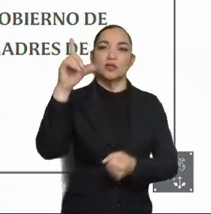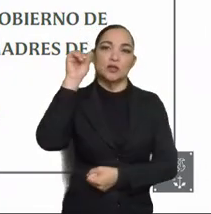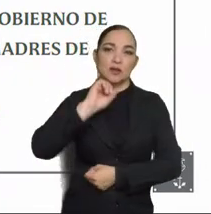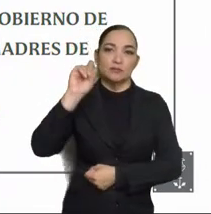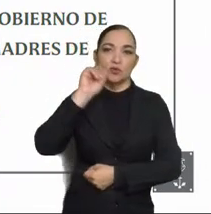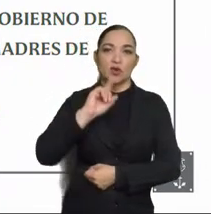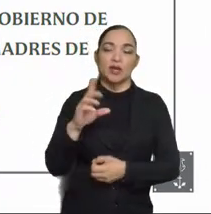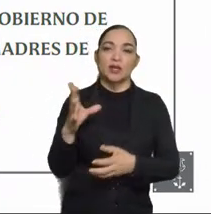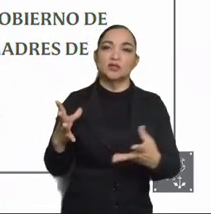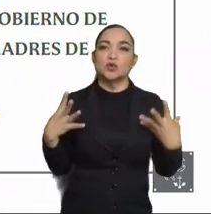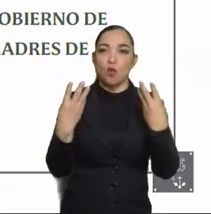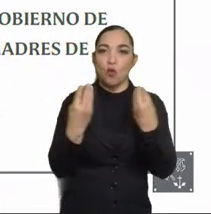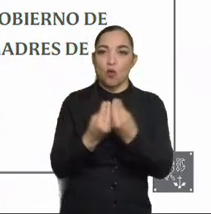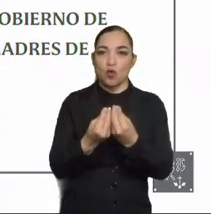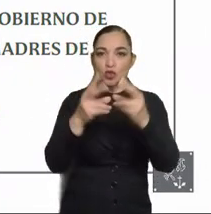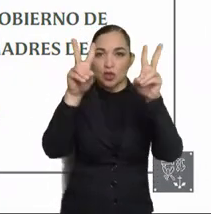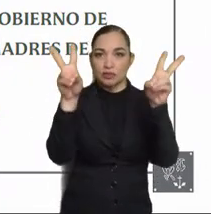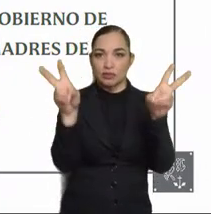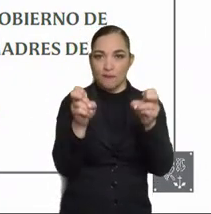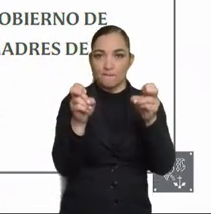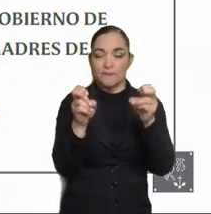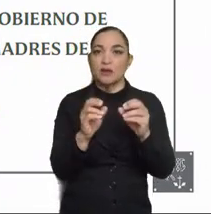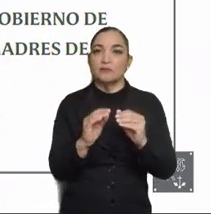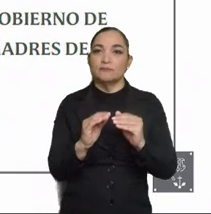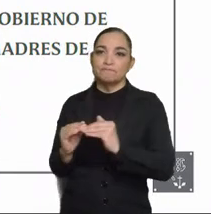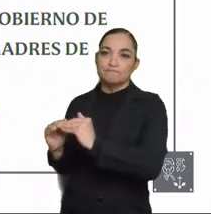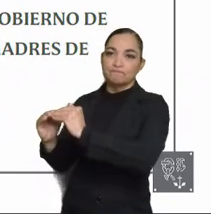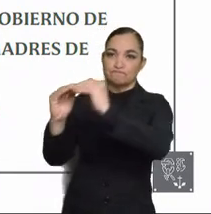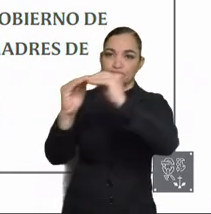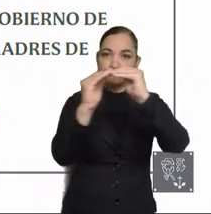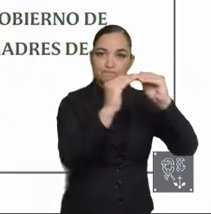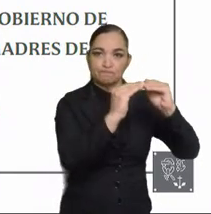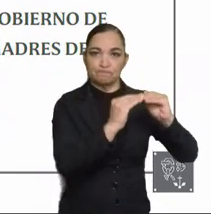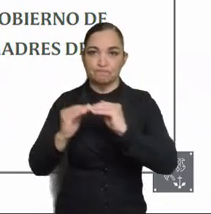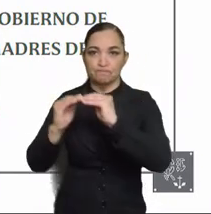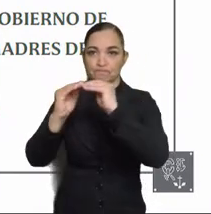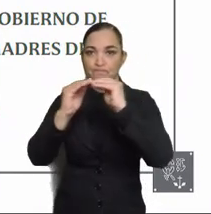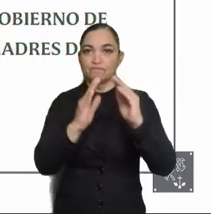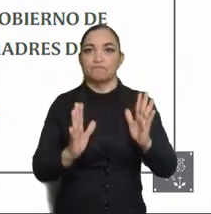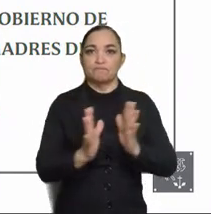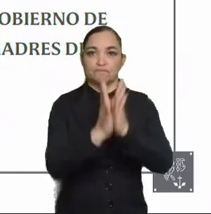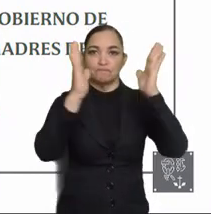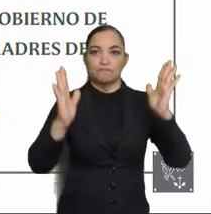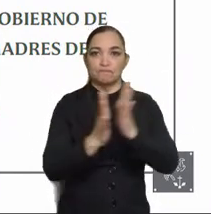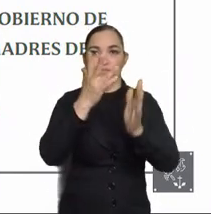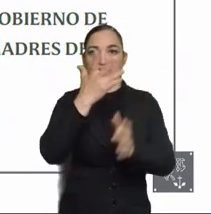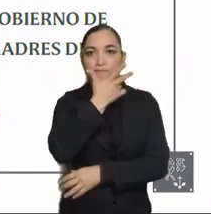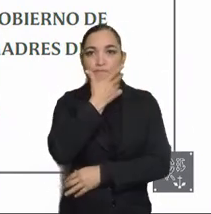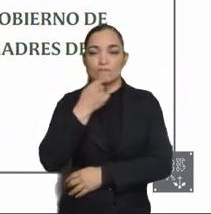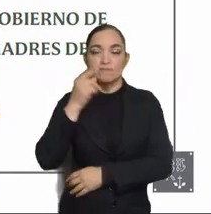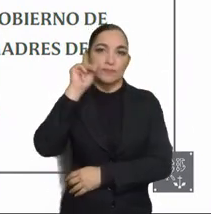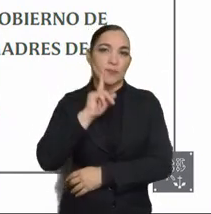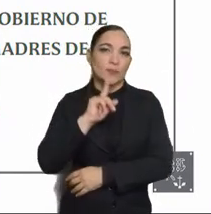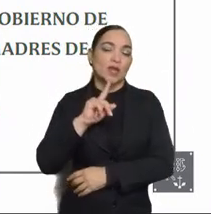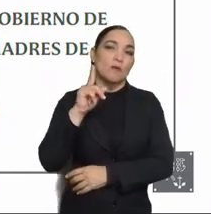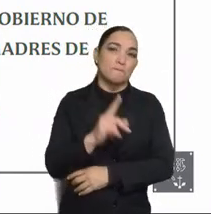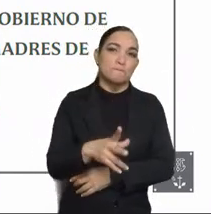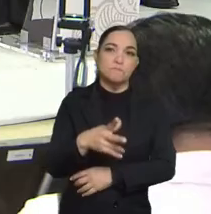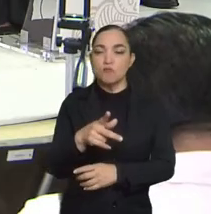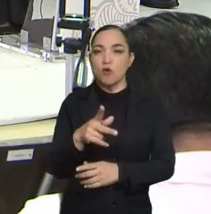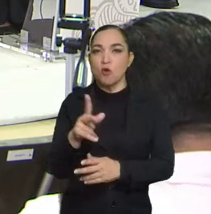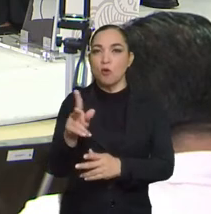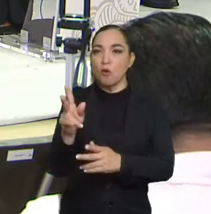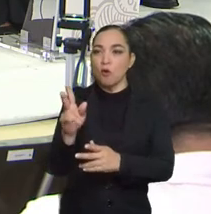trabajado en el tema de la paridad total. Hubo un conversatorio con el Congreso del Estado, con el Observatorio de